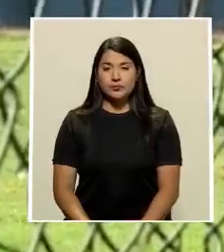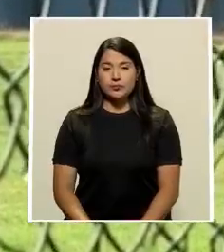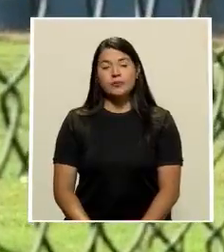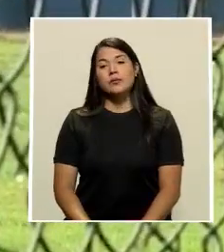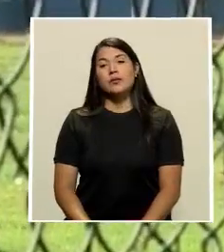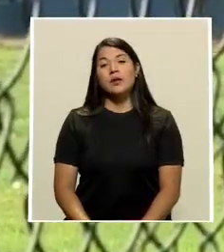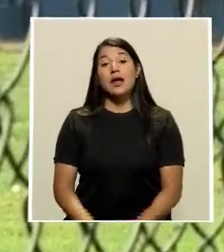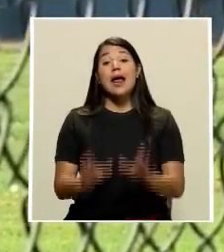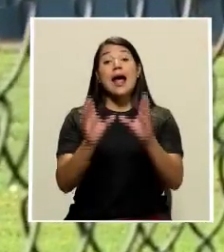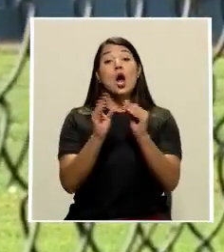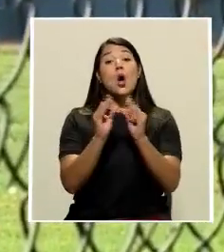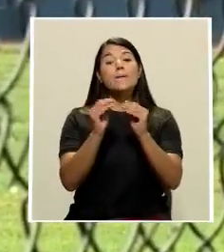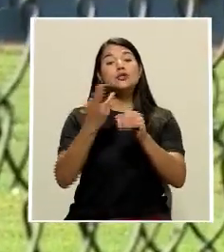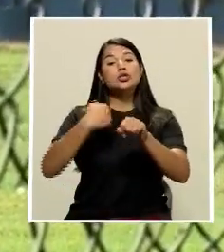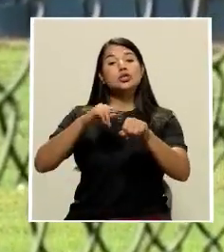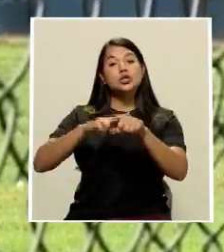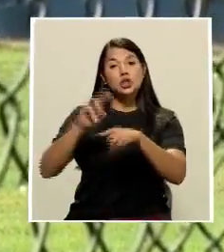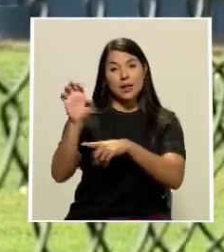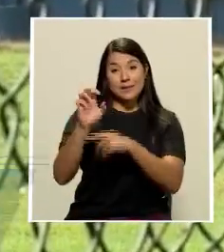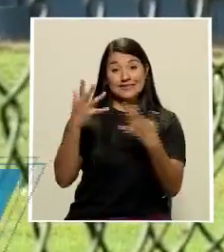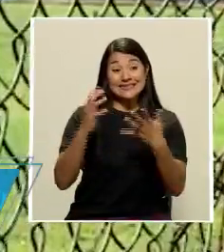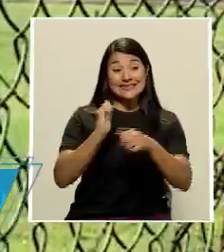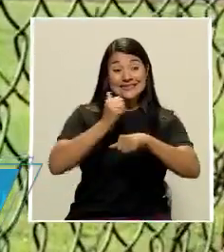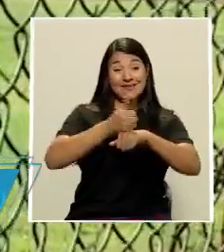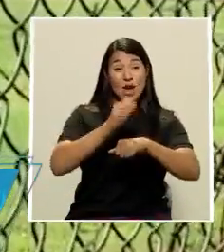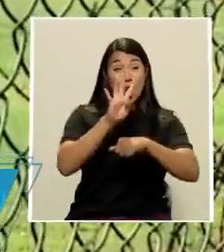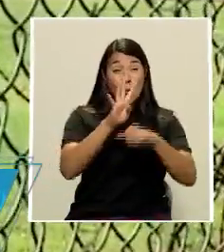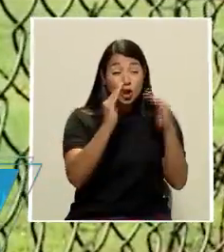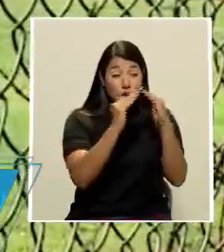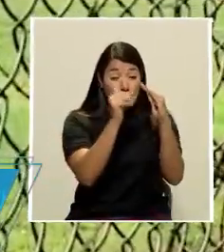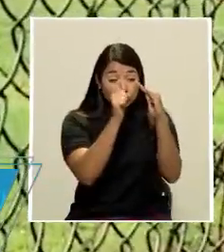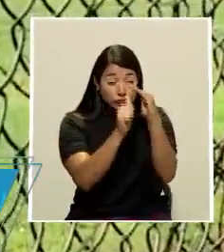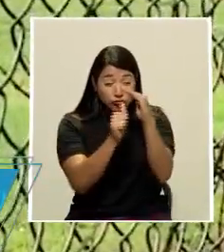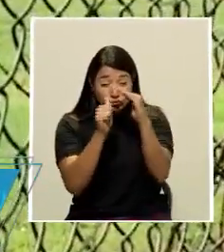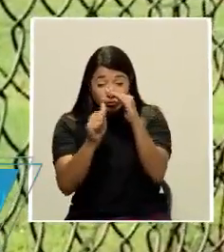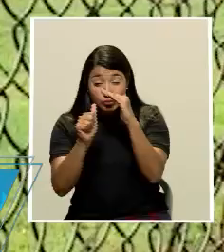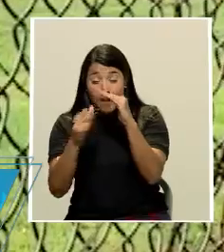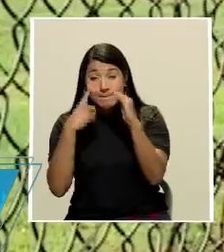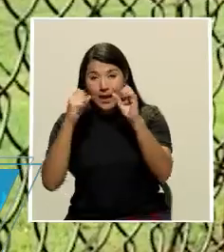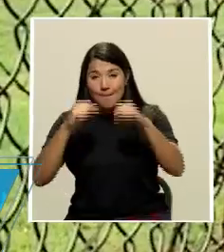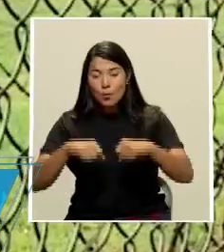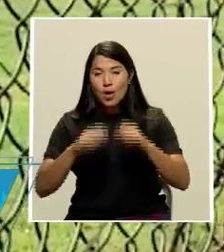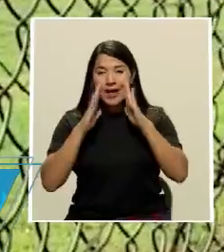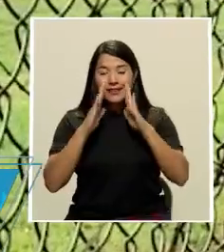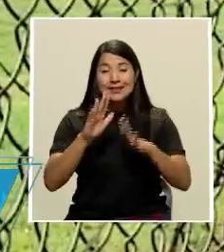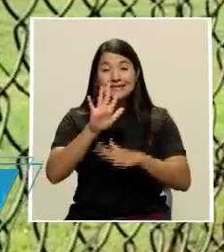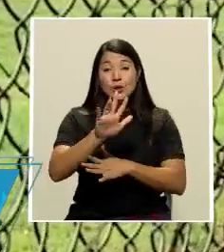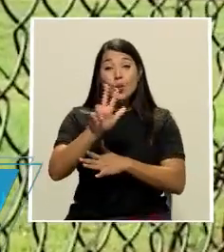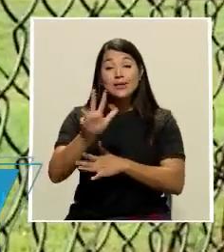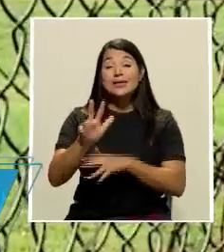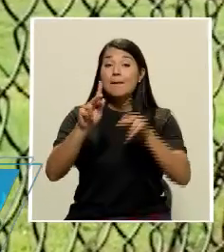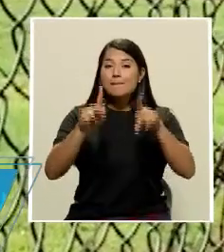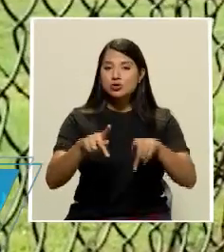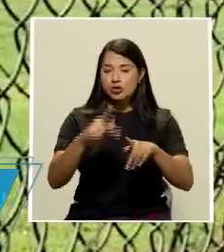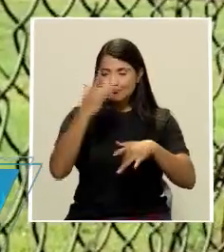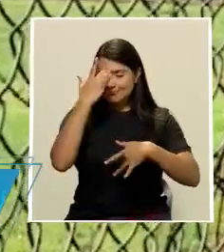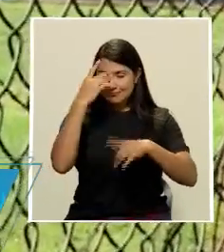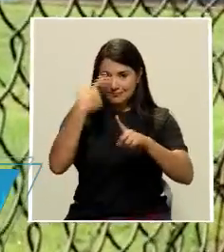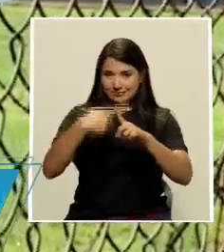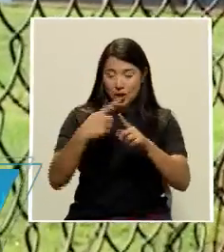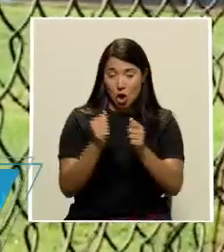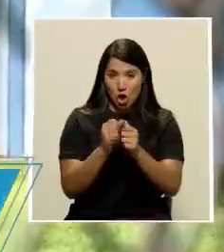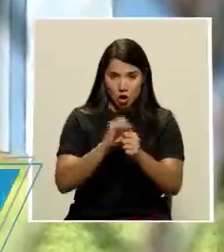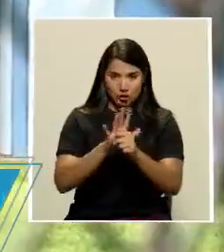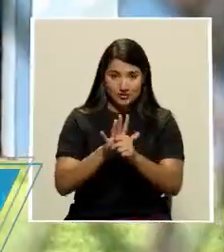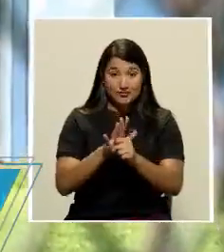La Comisión Nacional de Emergencias habilitó 4 albergues para atender a 53 personas positivas con COVID-19 y que no tienen